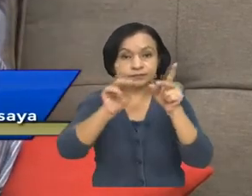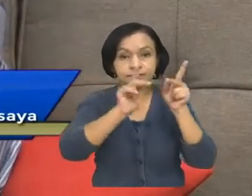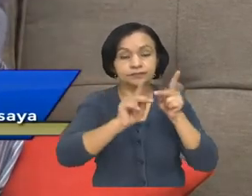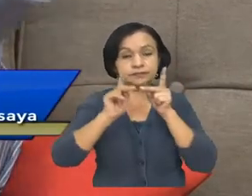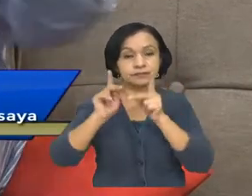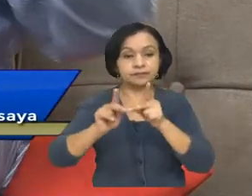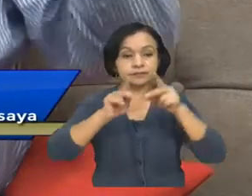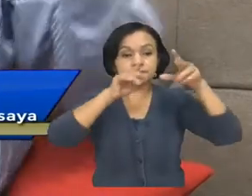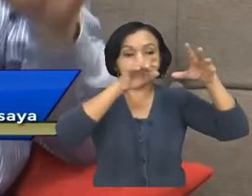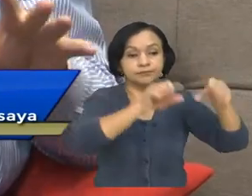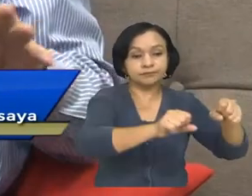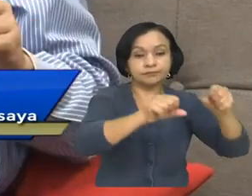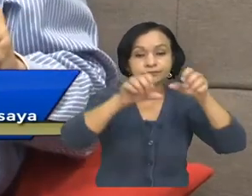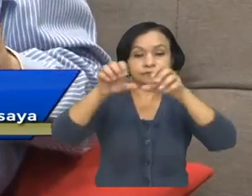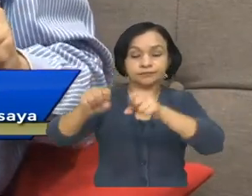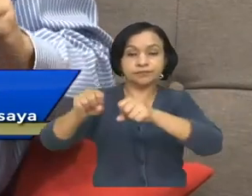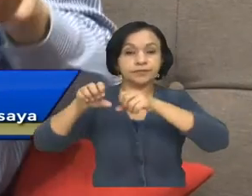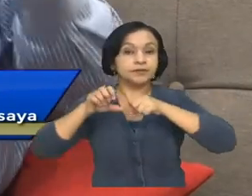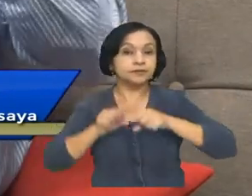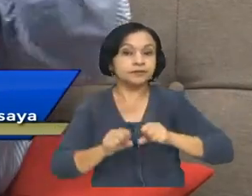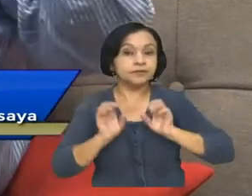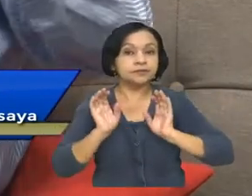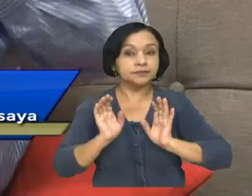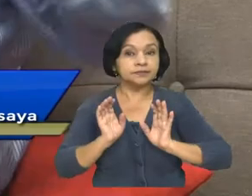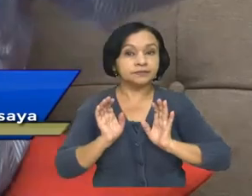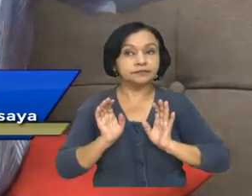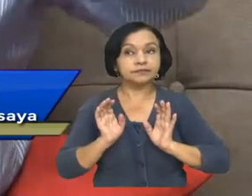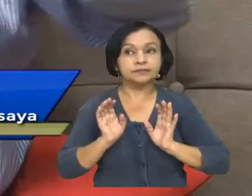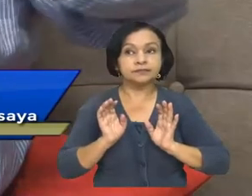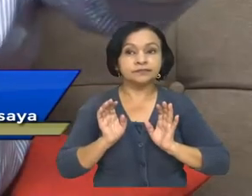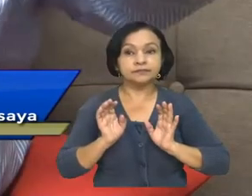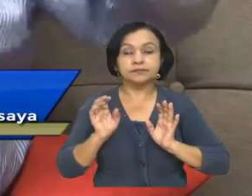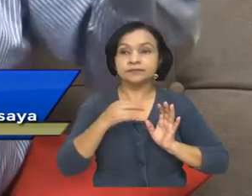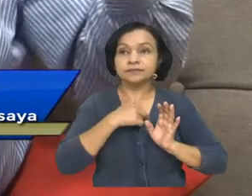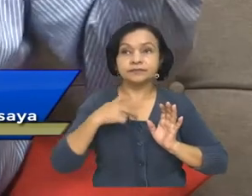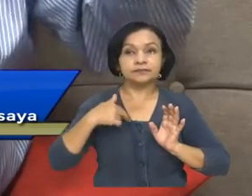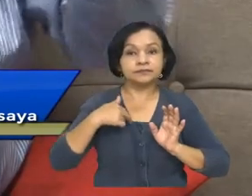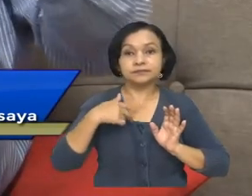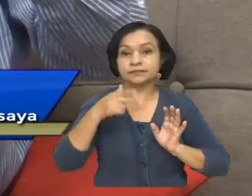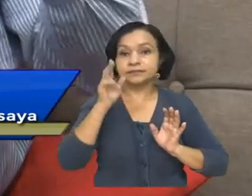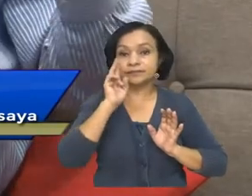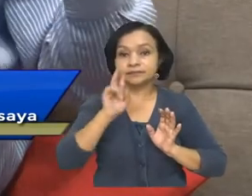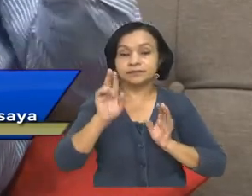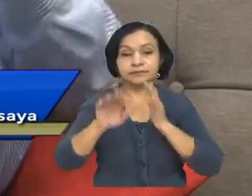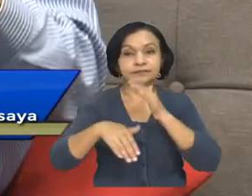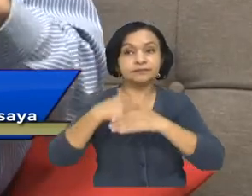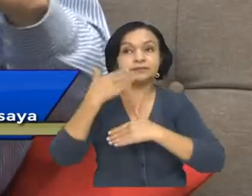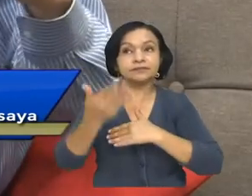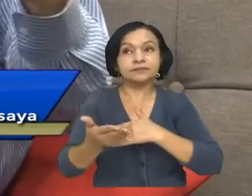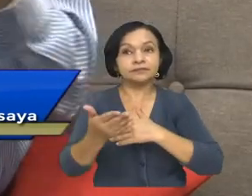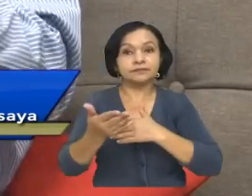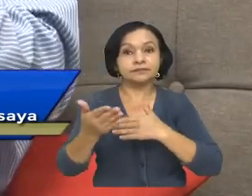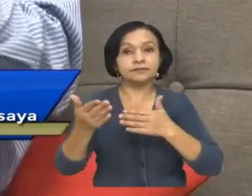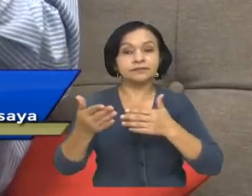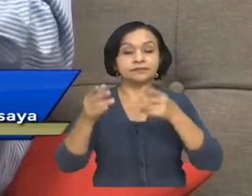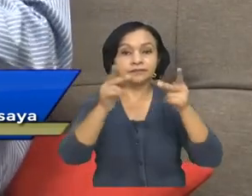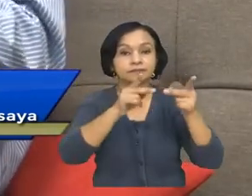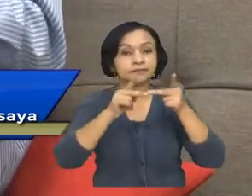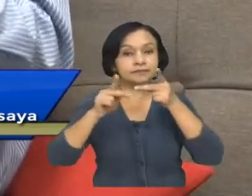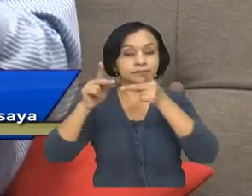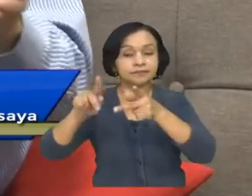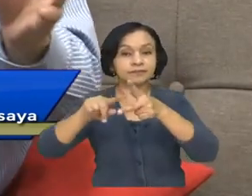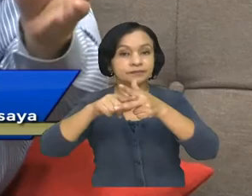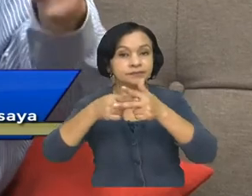tomó su propia colonia. Entonces, lógicamente, que ahí, y después ya llegaron compañeros que comenzaron